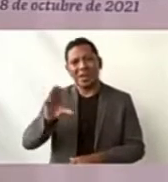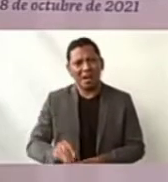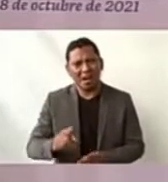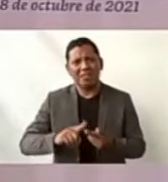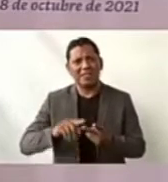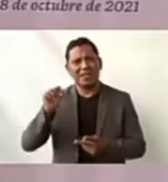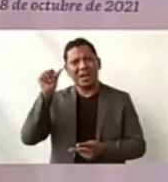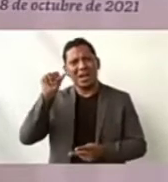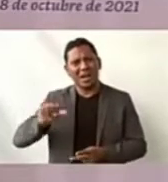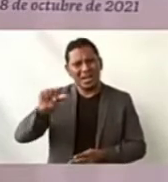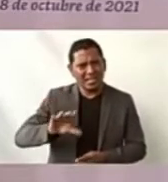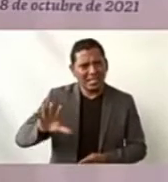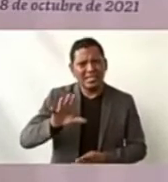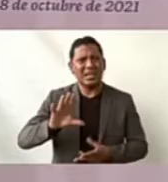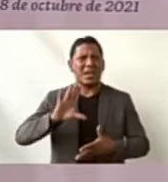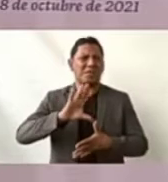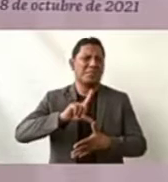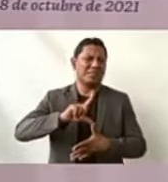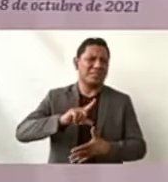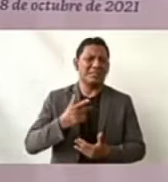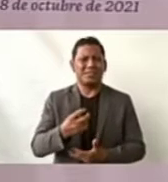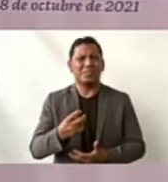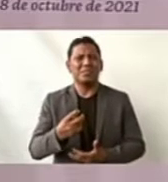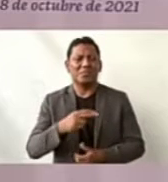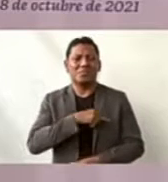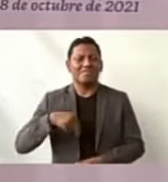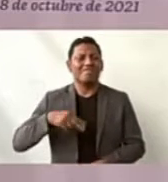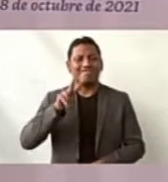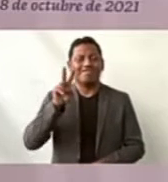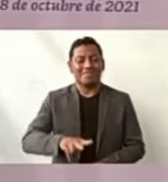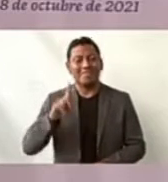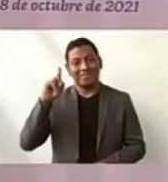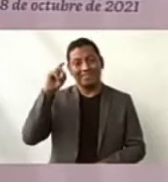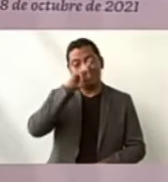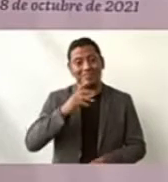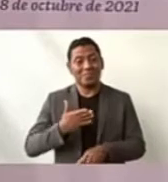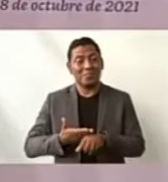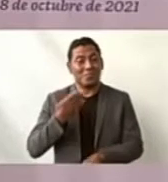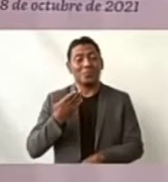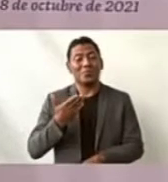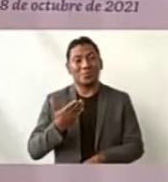asia en américa latina entonces nosotros enfrentamos un gran desafío